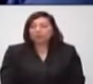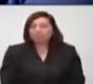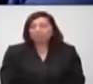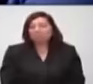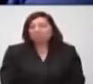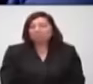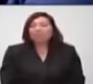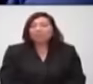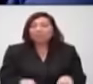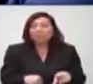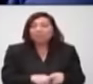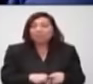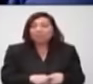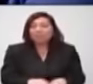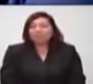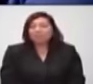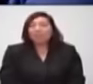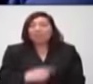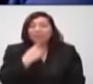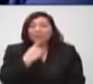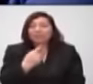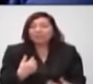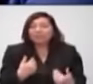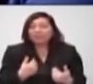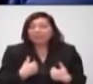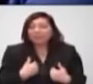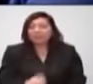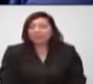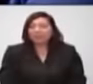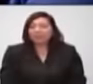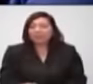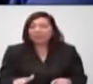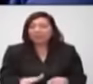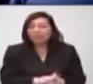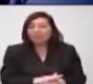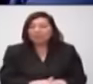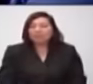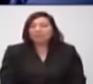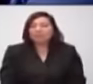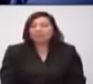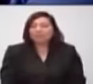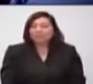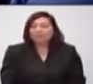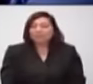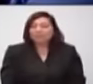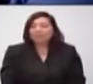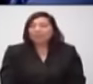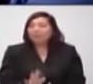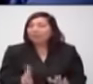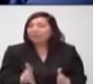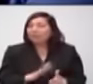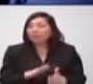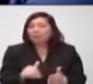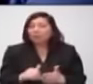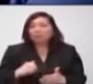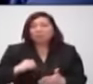Bueno, también felicitar al manifestar que han tenido premios por la eficiencia. Es, casi todas las